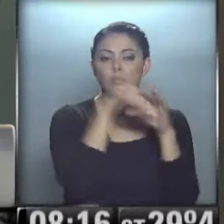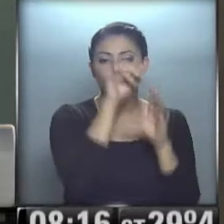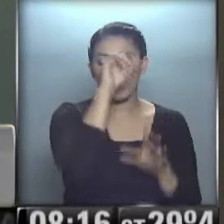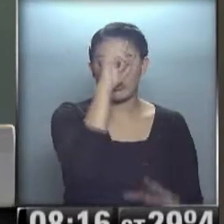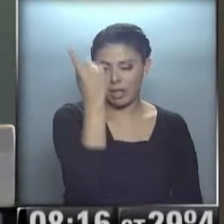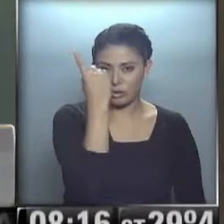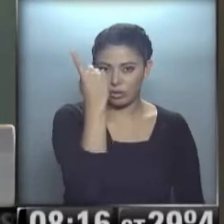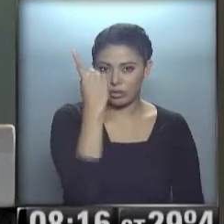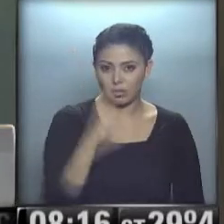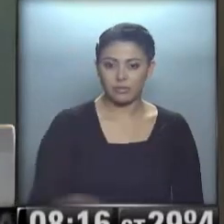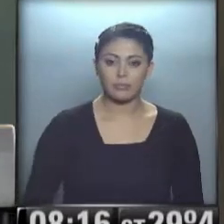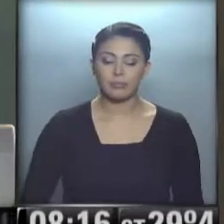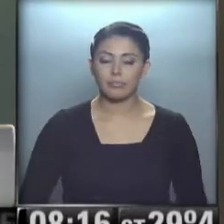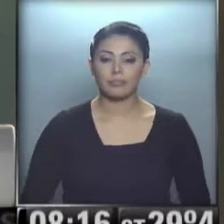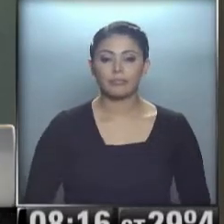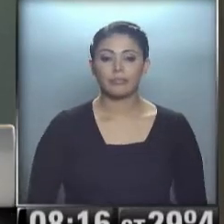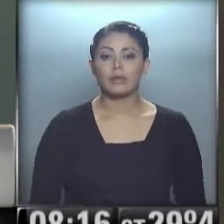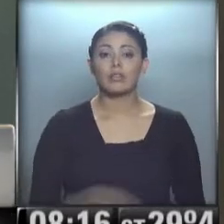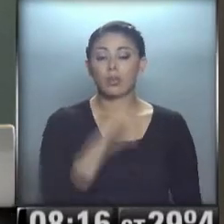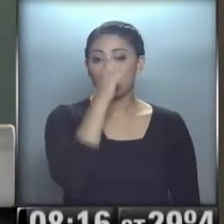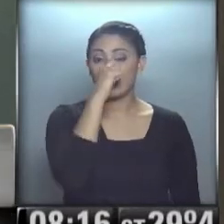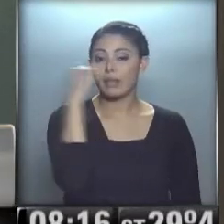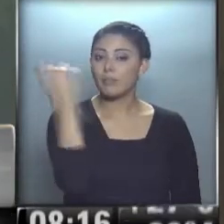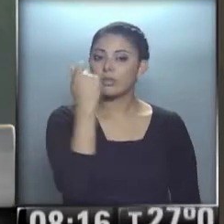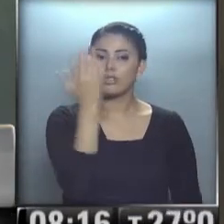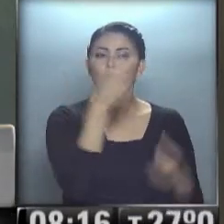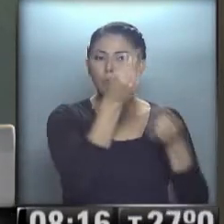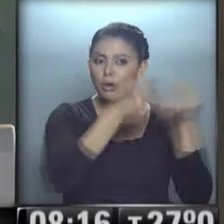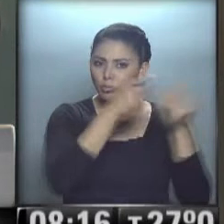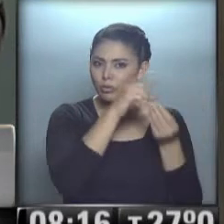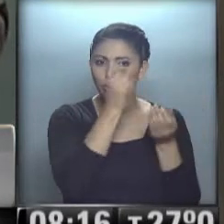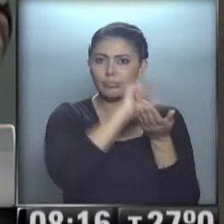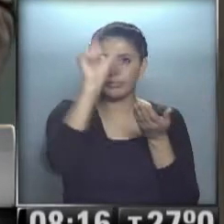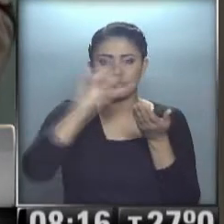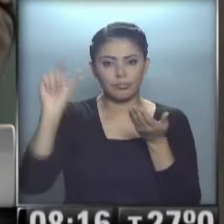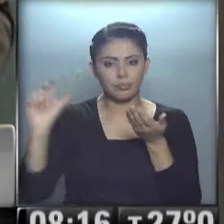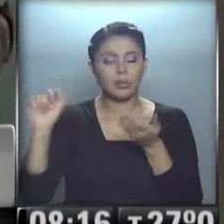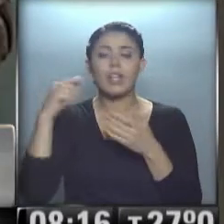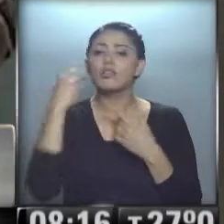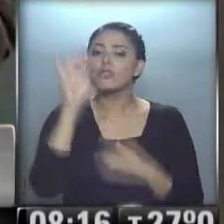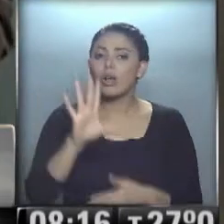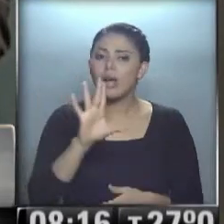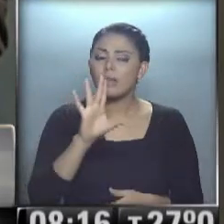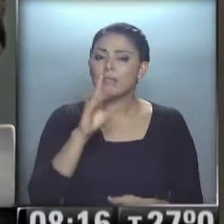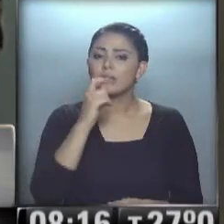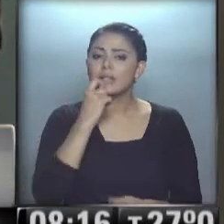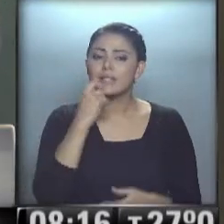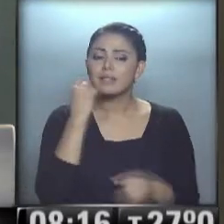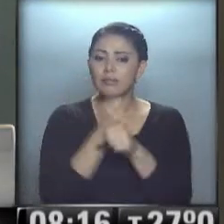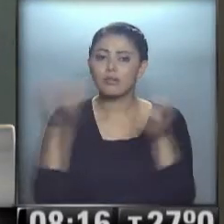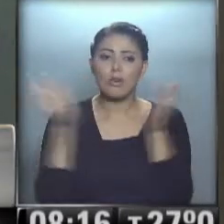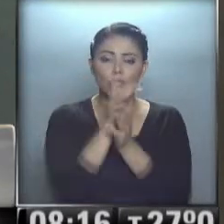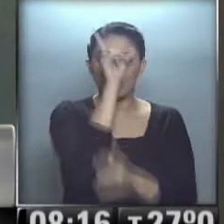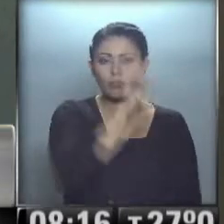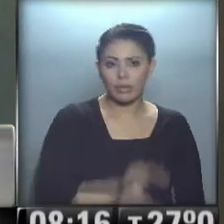nacional asignado. Esto es importante remarcar porque no solamente se trata de las transferencias en materia de coparticipación federal